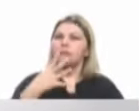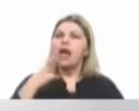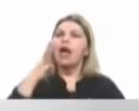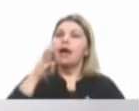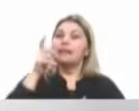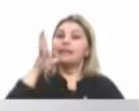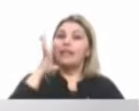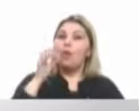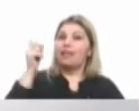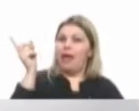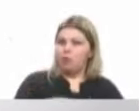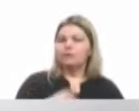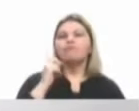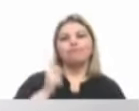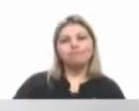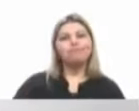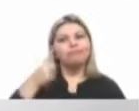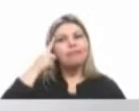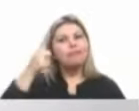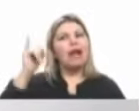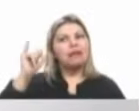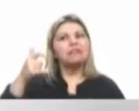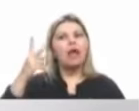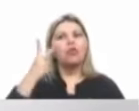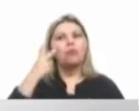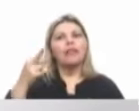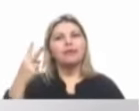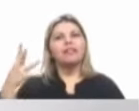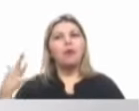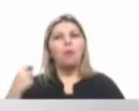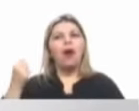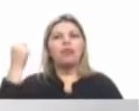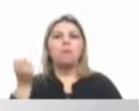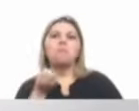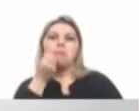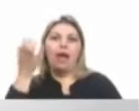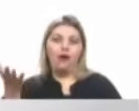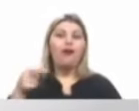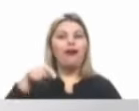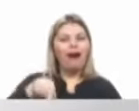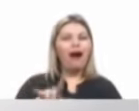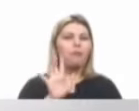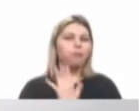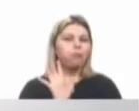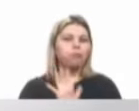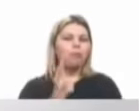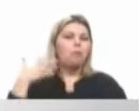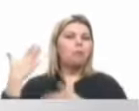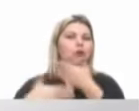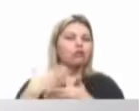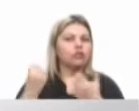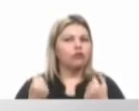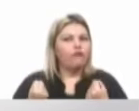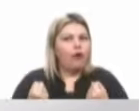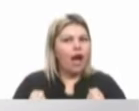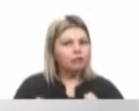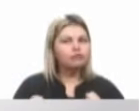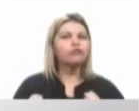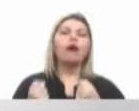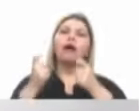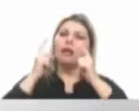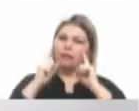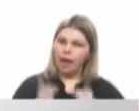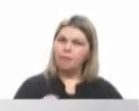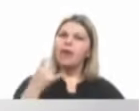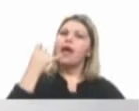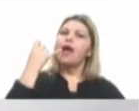en el inicio de la gestión, pero diferencias en el método de gestión, de coordinación del gabinete, de la composición del